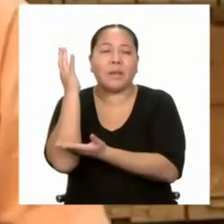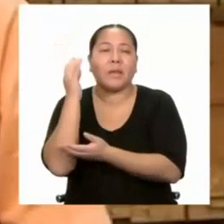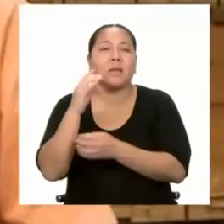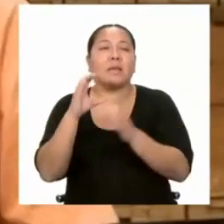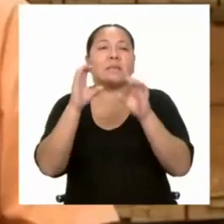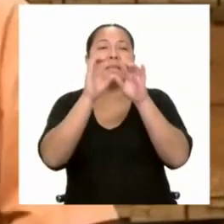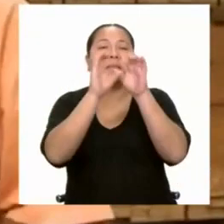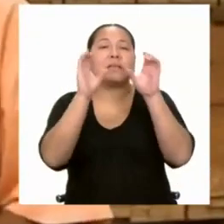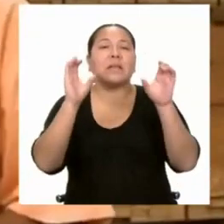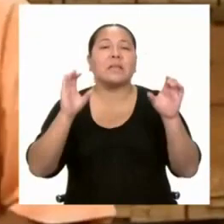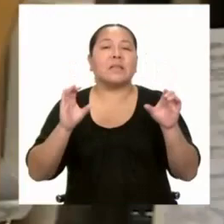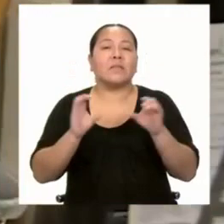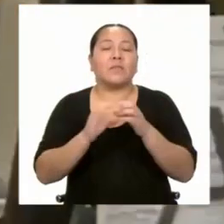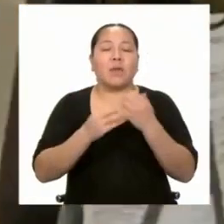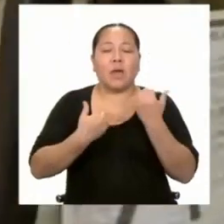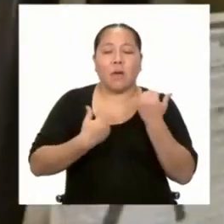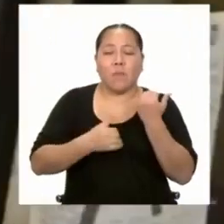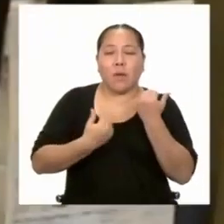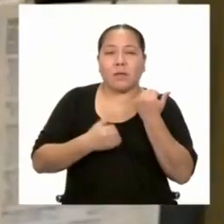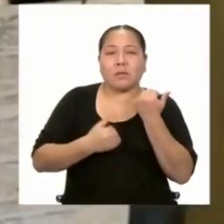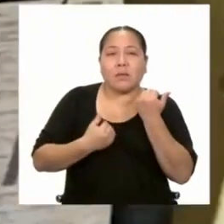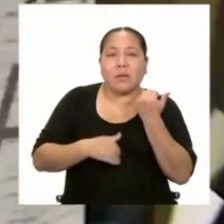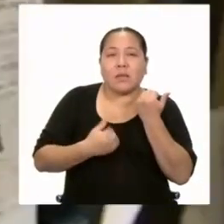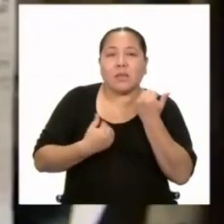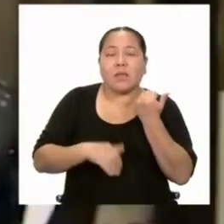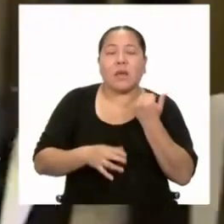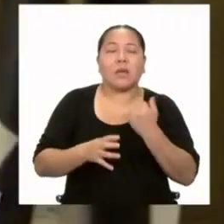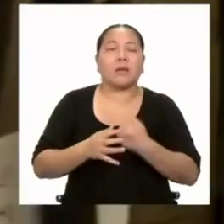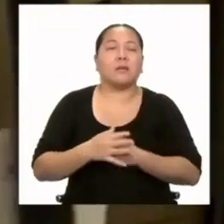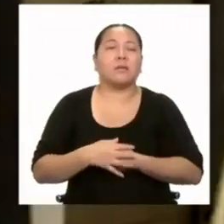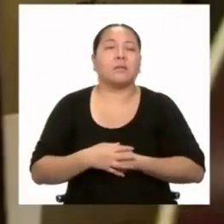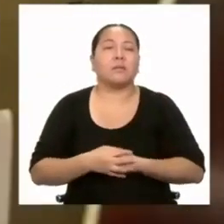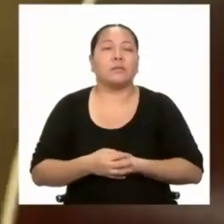certificada para hacer guitarras.